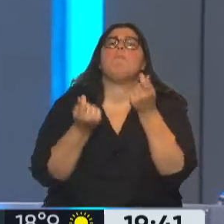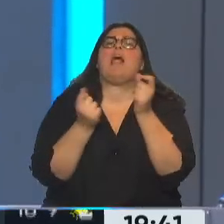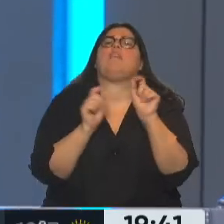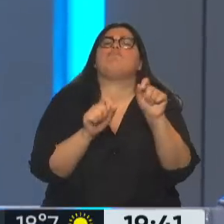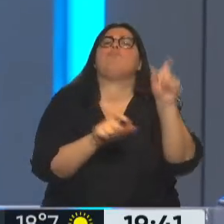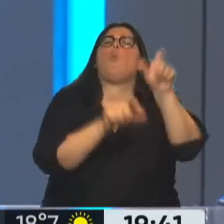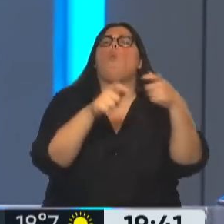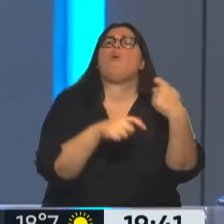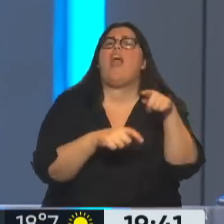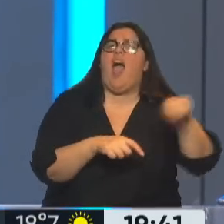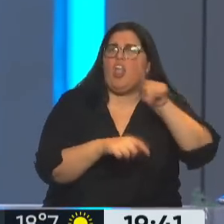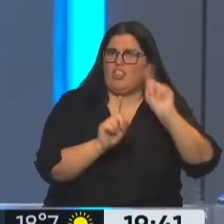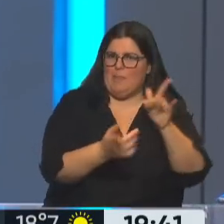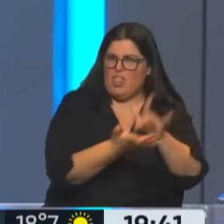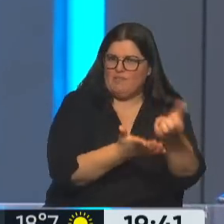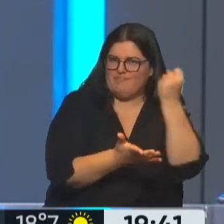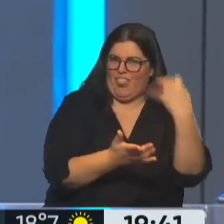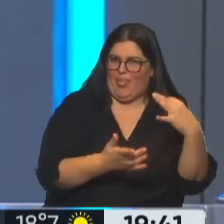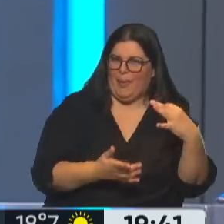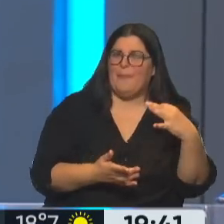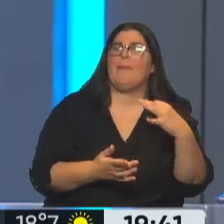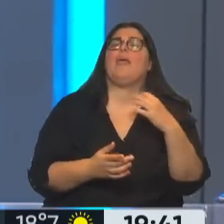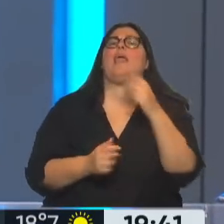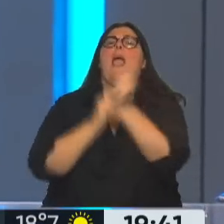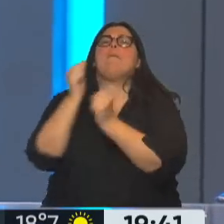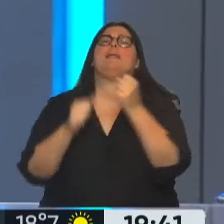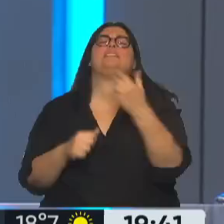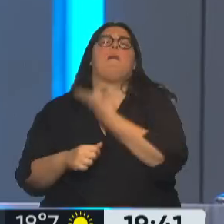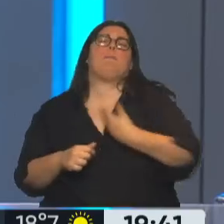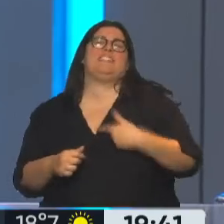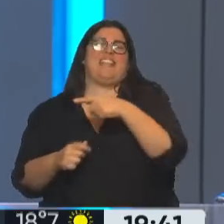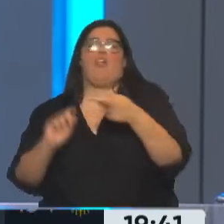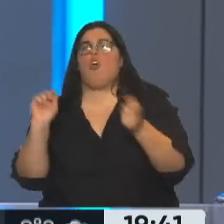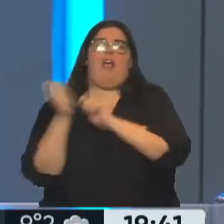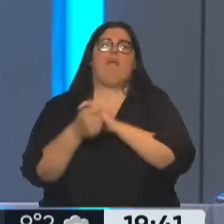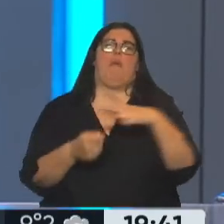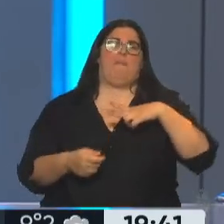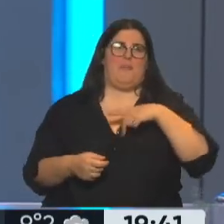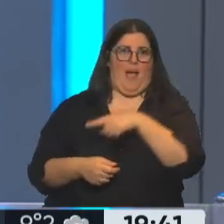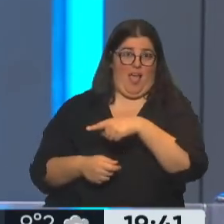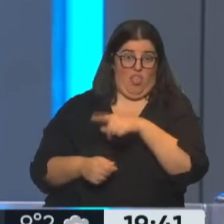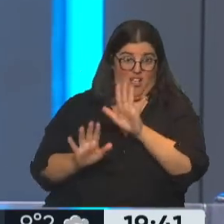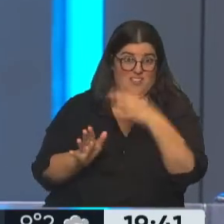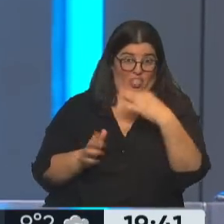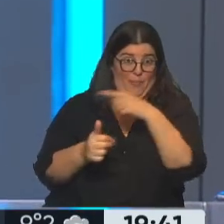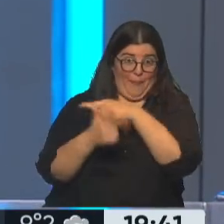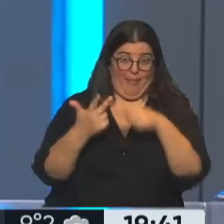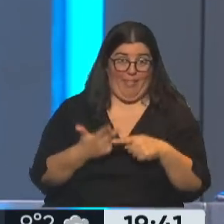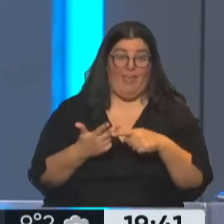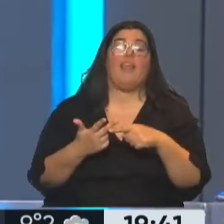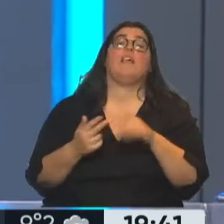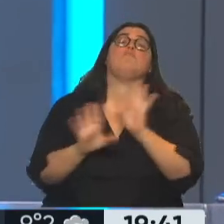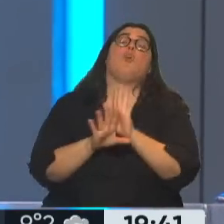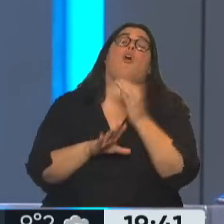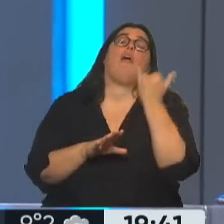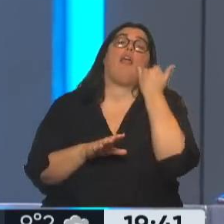y privatizando las empresas de bandera. Sí, que aparte es ir en contra de la Constitución porque YPF está cubierta legalmente,